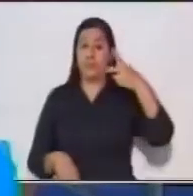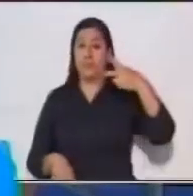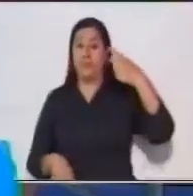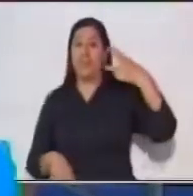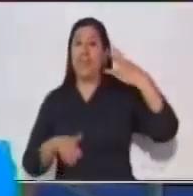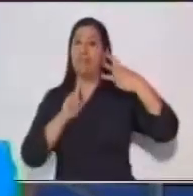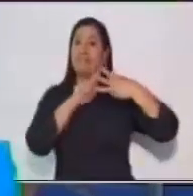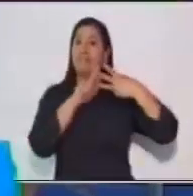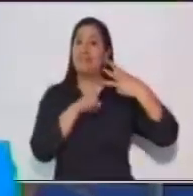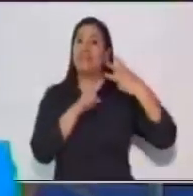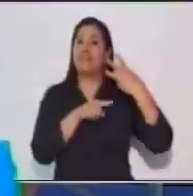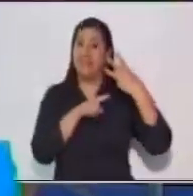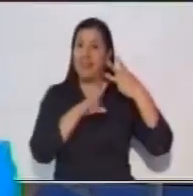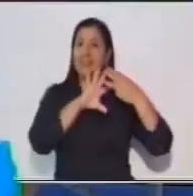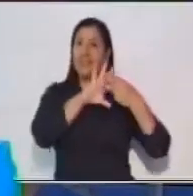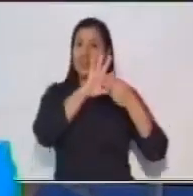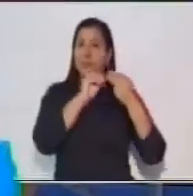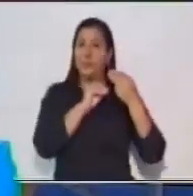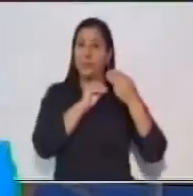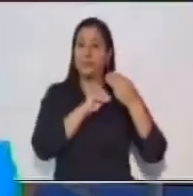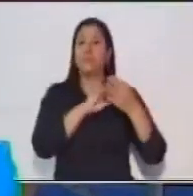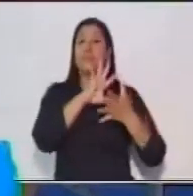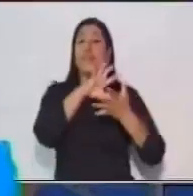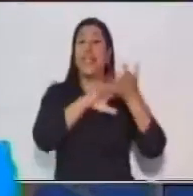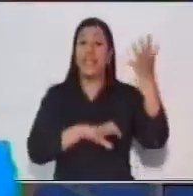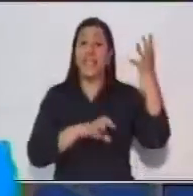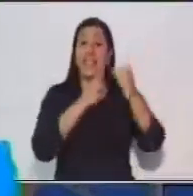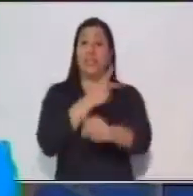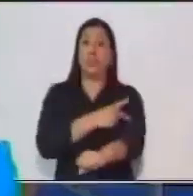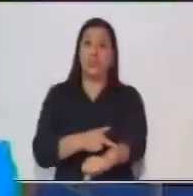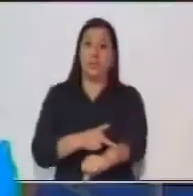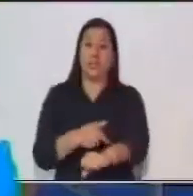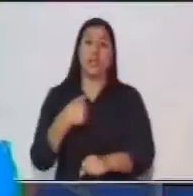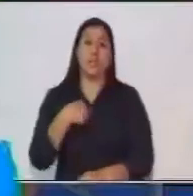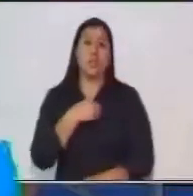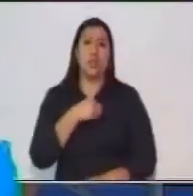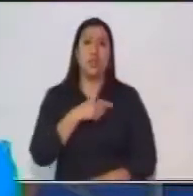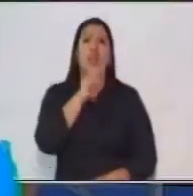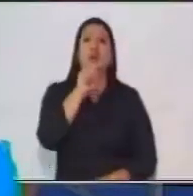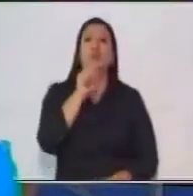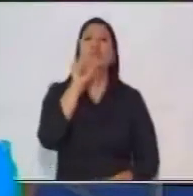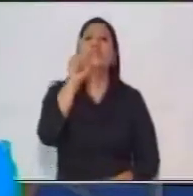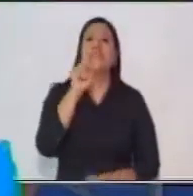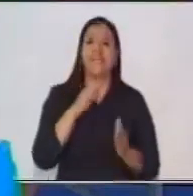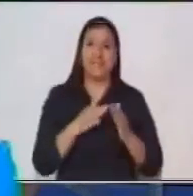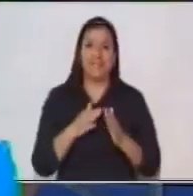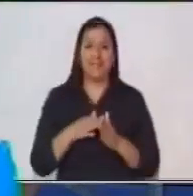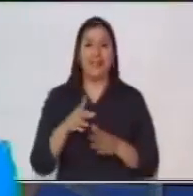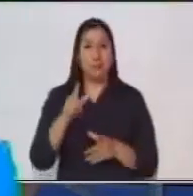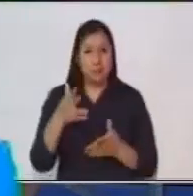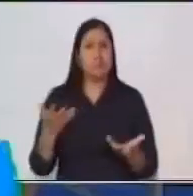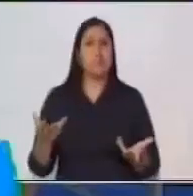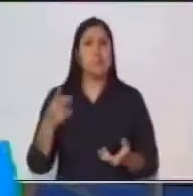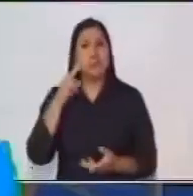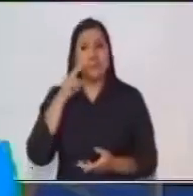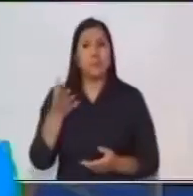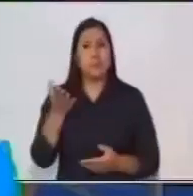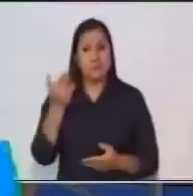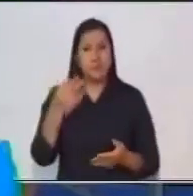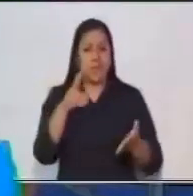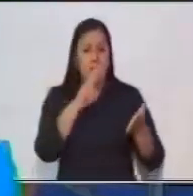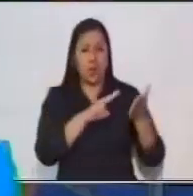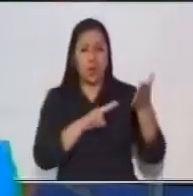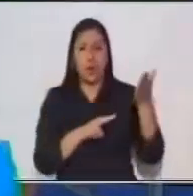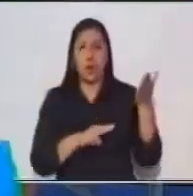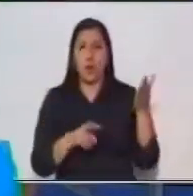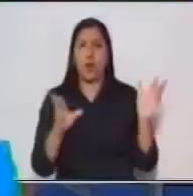texto narrativo. Quiero que ustedes, ahí donde están, vengan conmigo y tengamos esta lectura